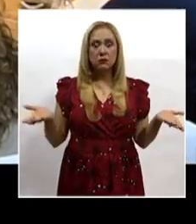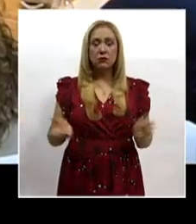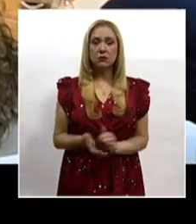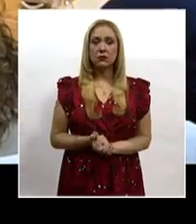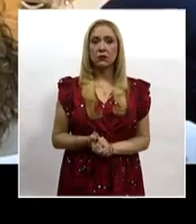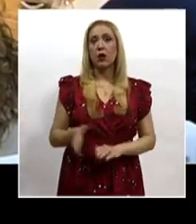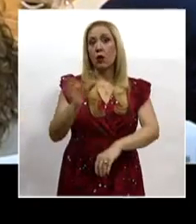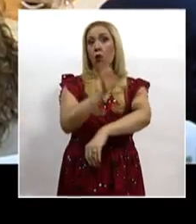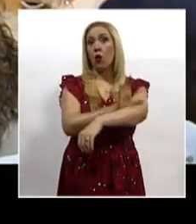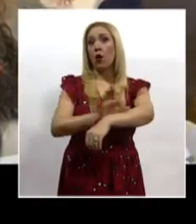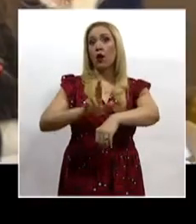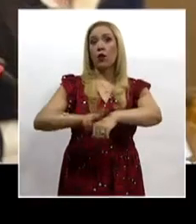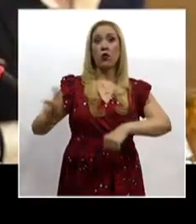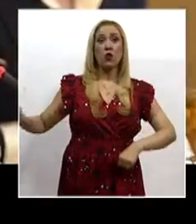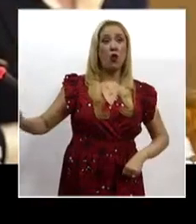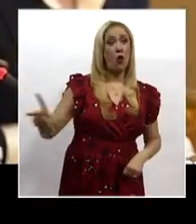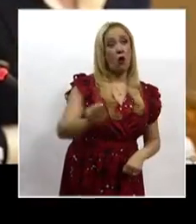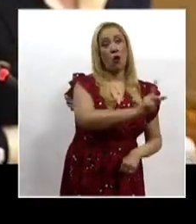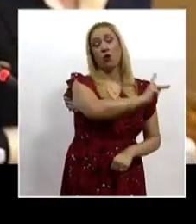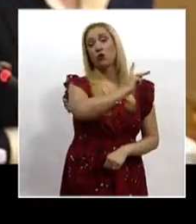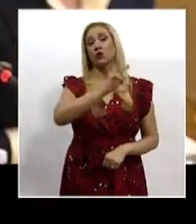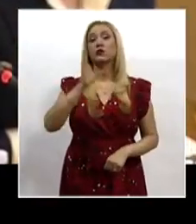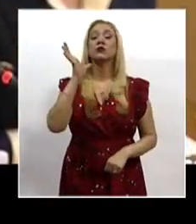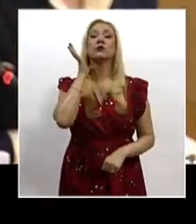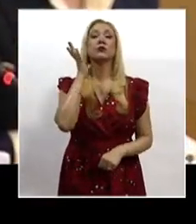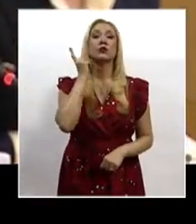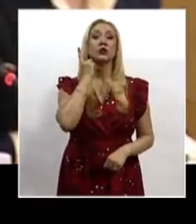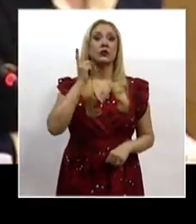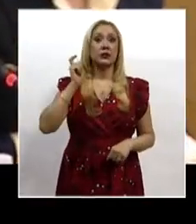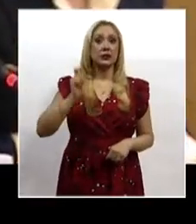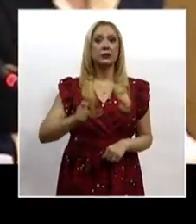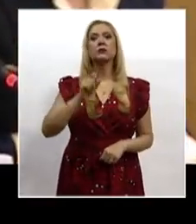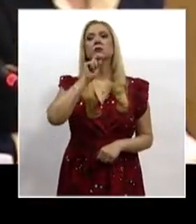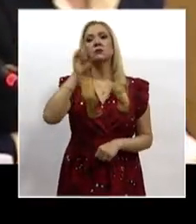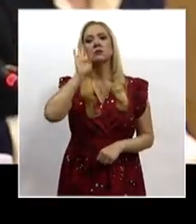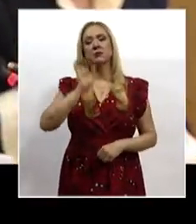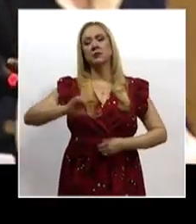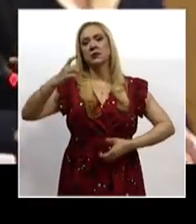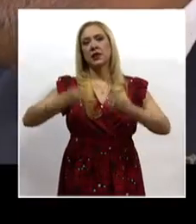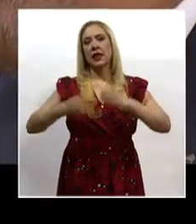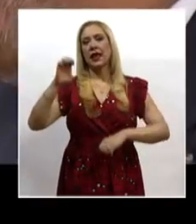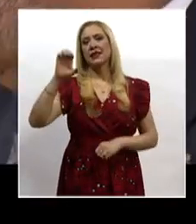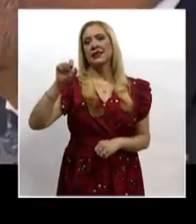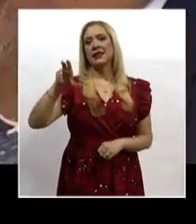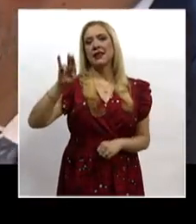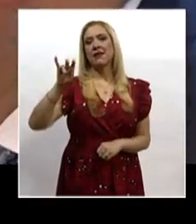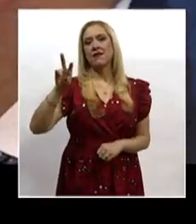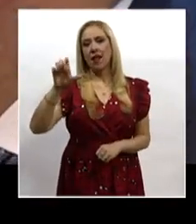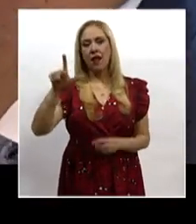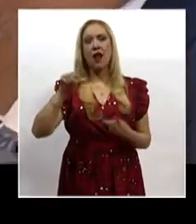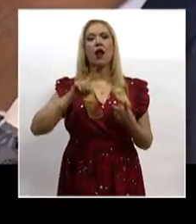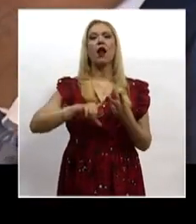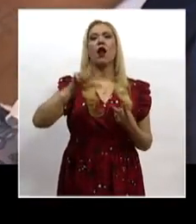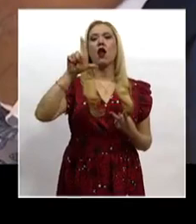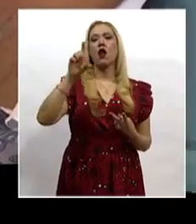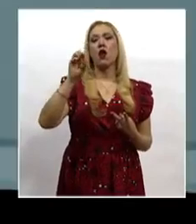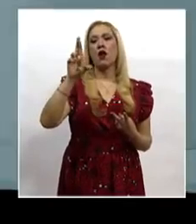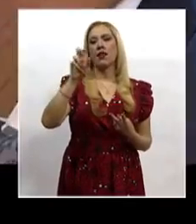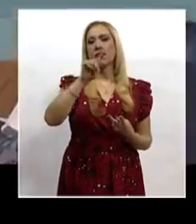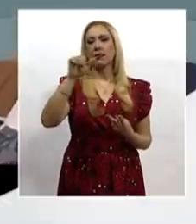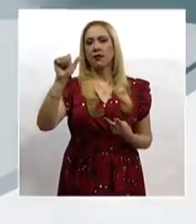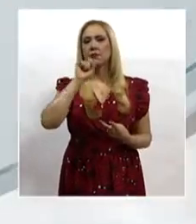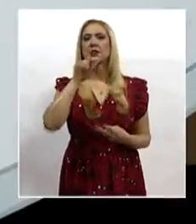coordinadores de todos los grupos parlamentarios de la Cámara Baja asistieron las ministras Yasmín Esquivel Moza y Loretta Ortiz.